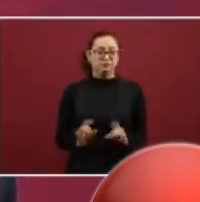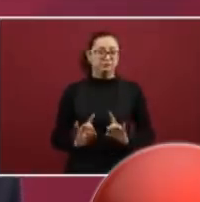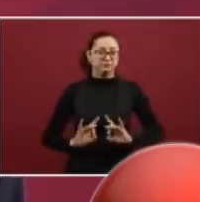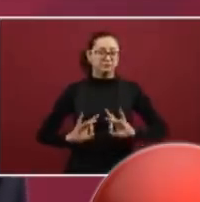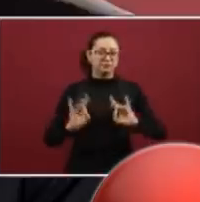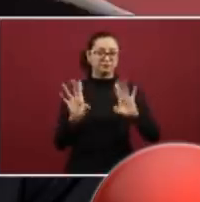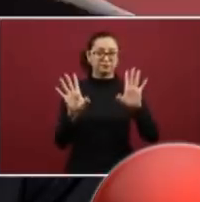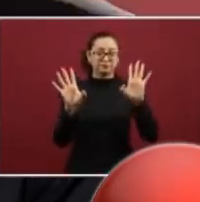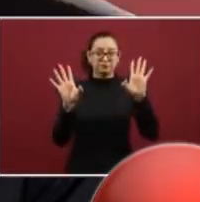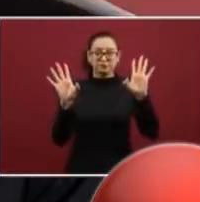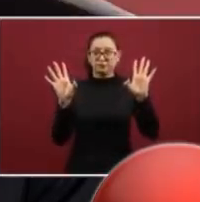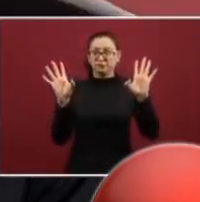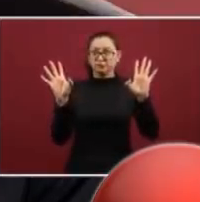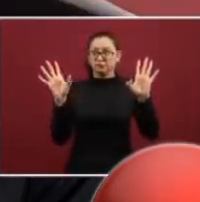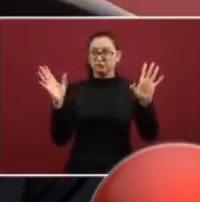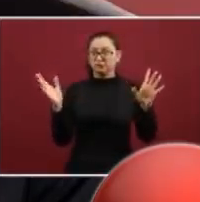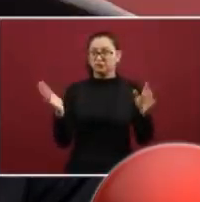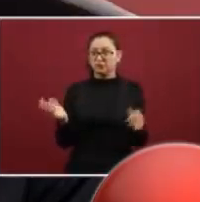visto.